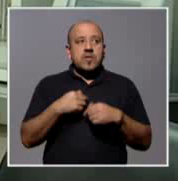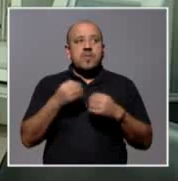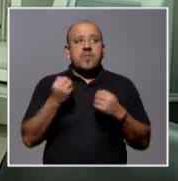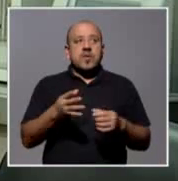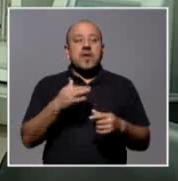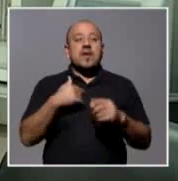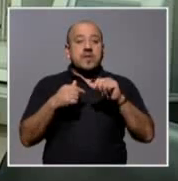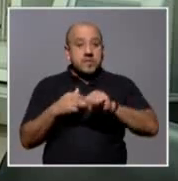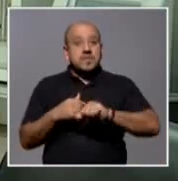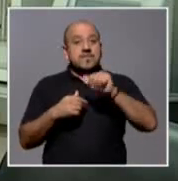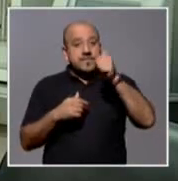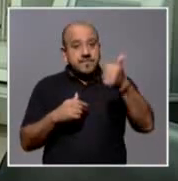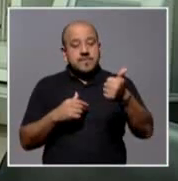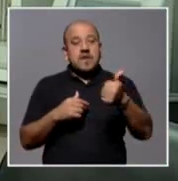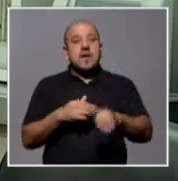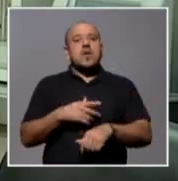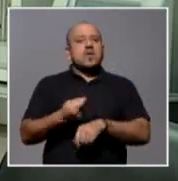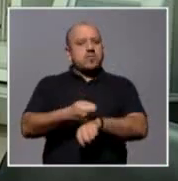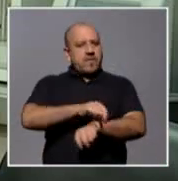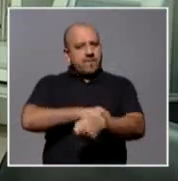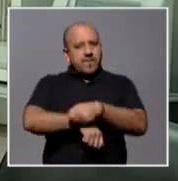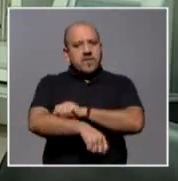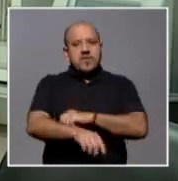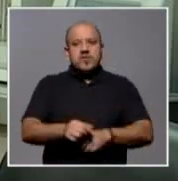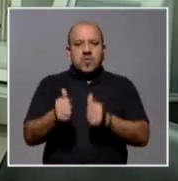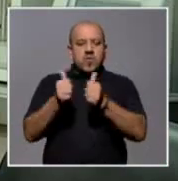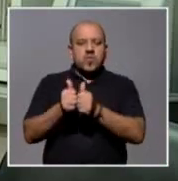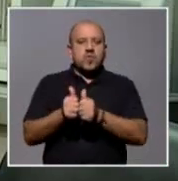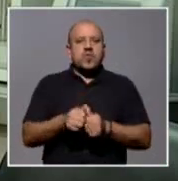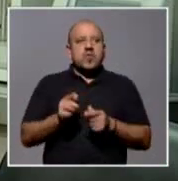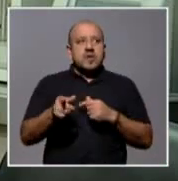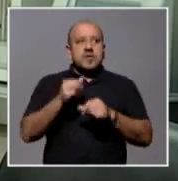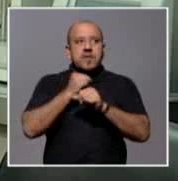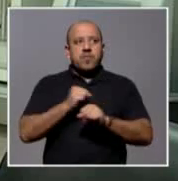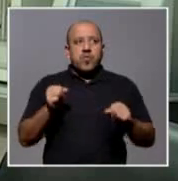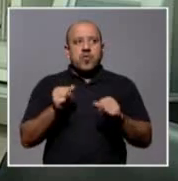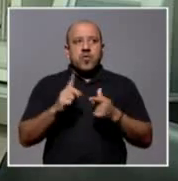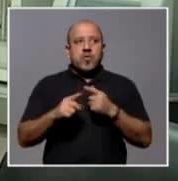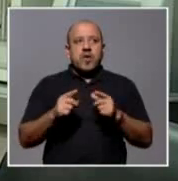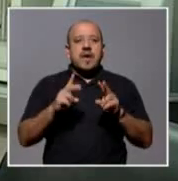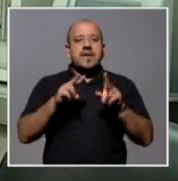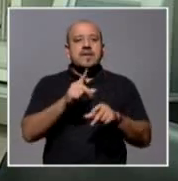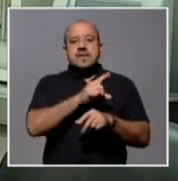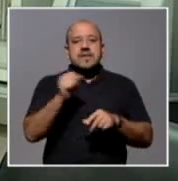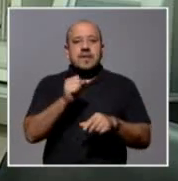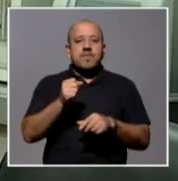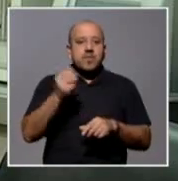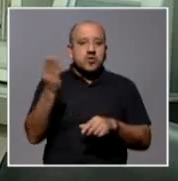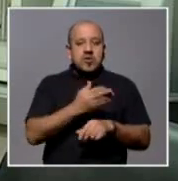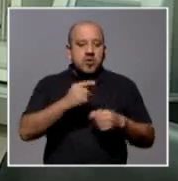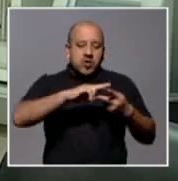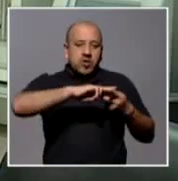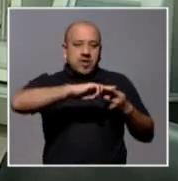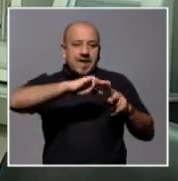gran logro aquí en un esfuerzo interinstitucional con el Clemente Estable como protagonista. Se logró secuenciar el 100% del genoma